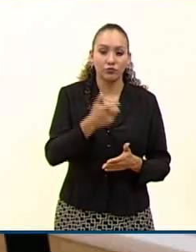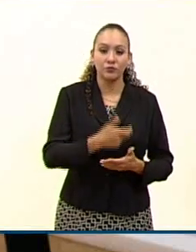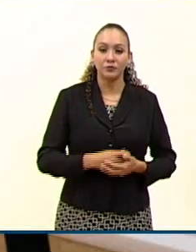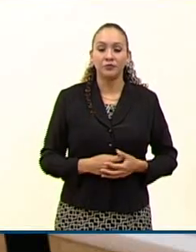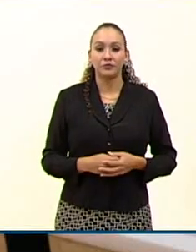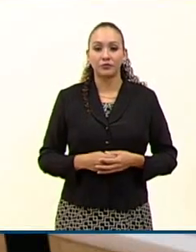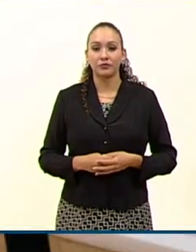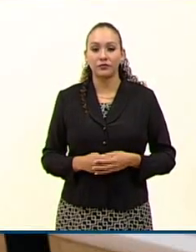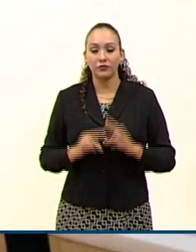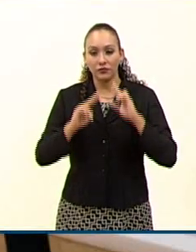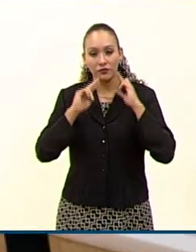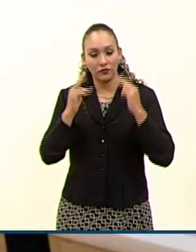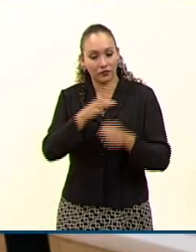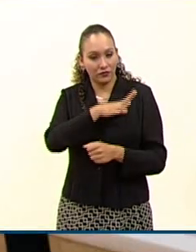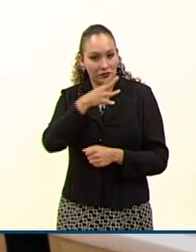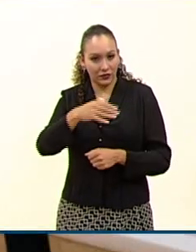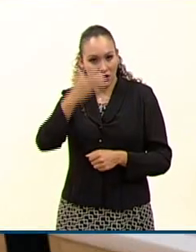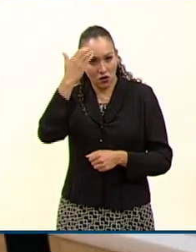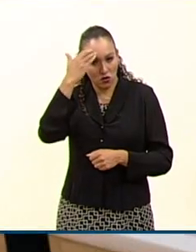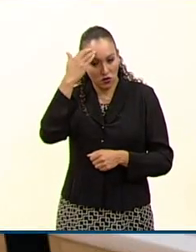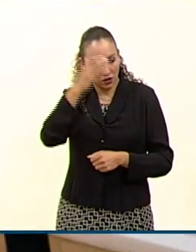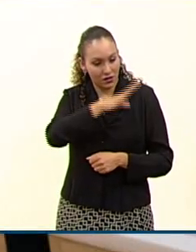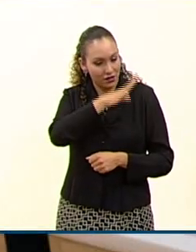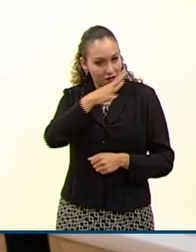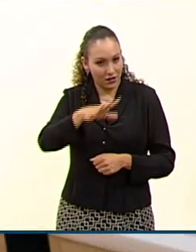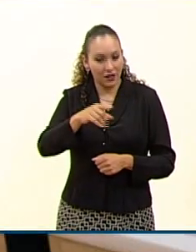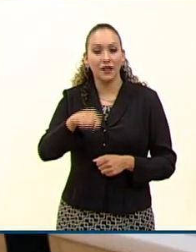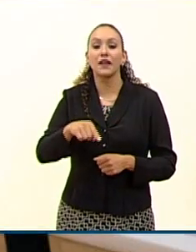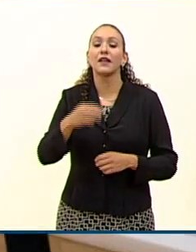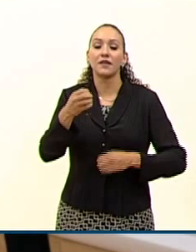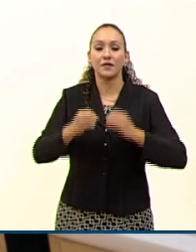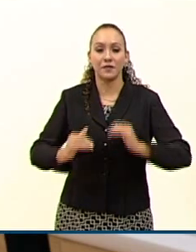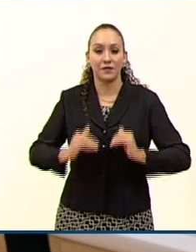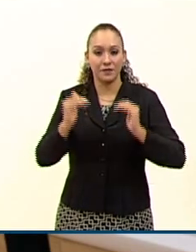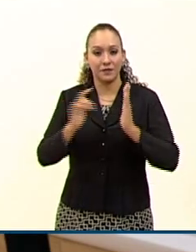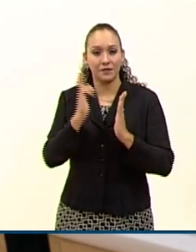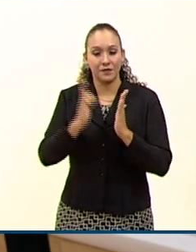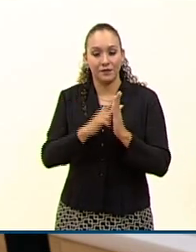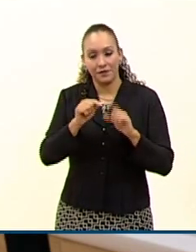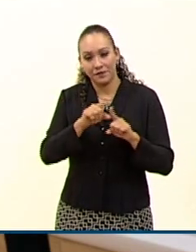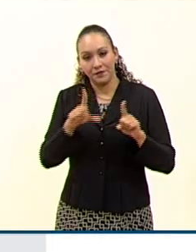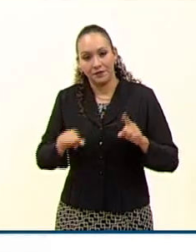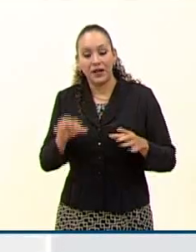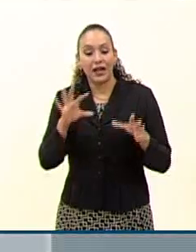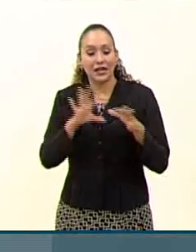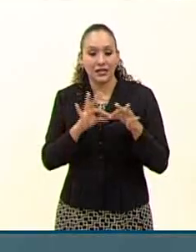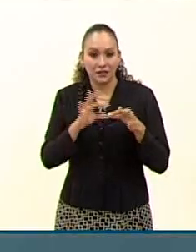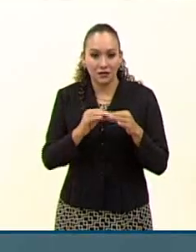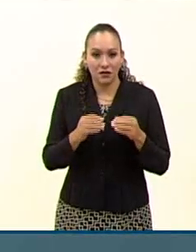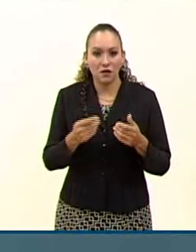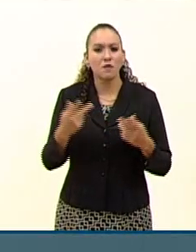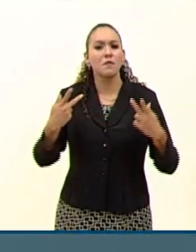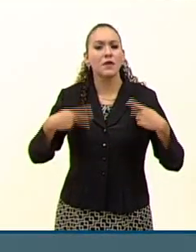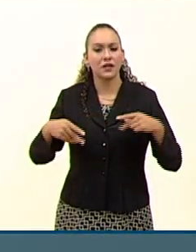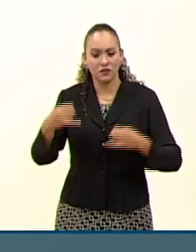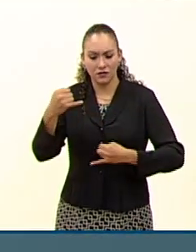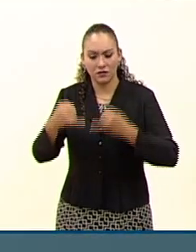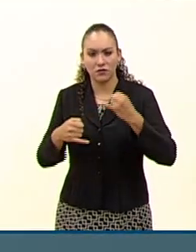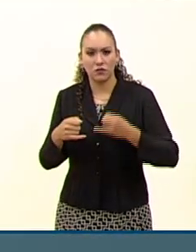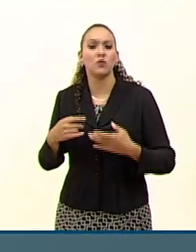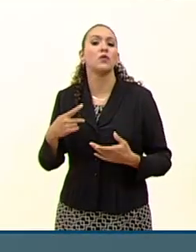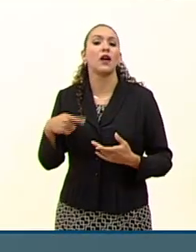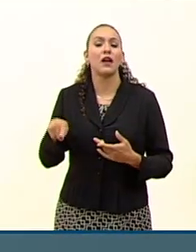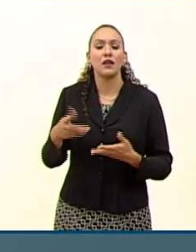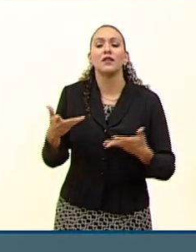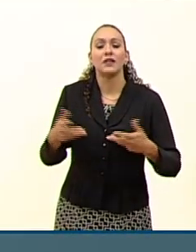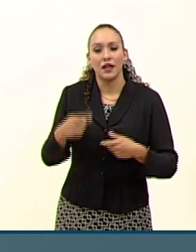La Unidad General de Conocimiento Científico y Derechos Humanos de la Suprema Corte explicó las medidas que deben tomar las personas juzgadoras para